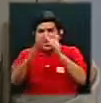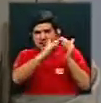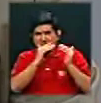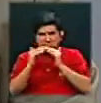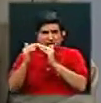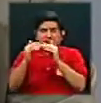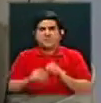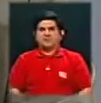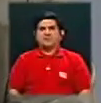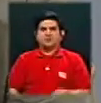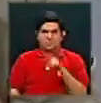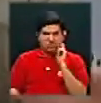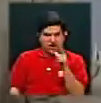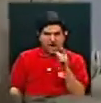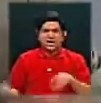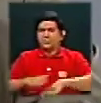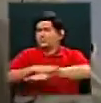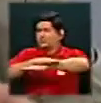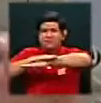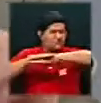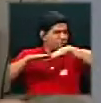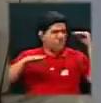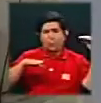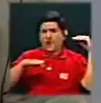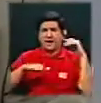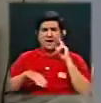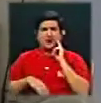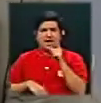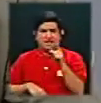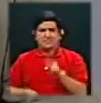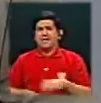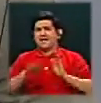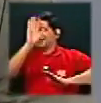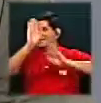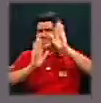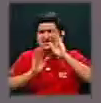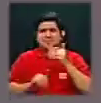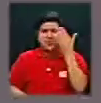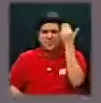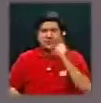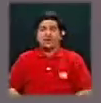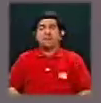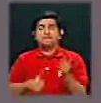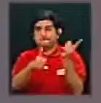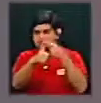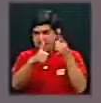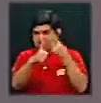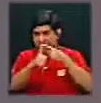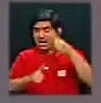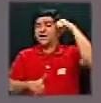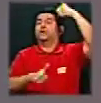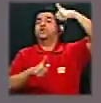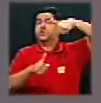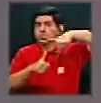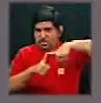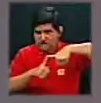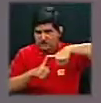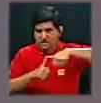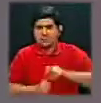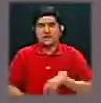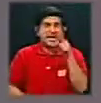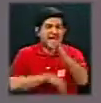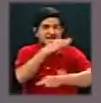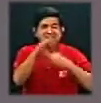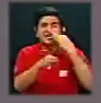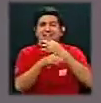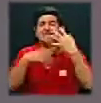población que han quedado fuera de ese esquema? En primer lugar, hay que tener en cuenta que este tipo